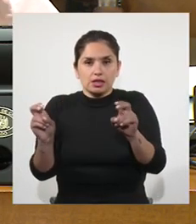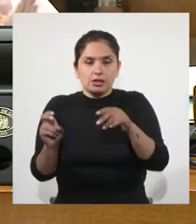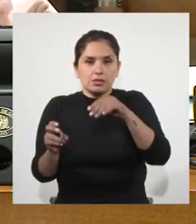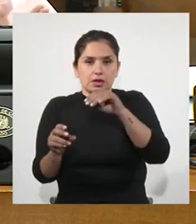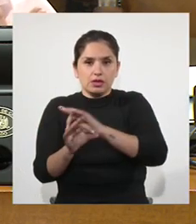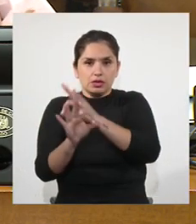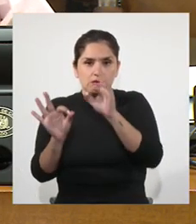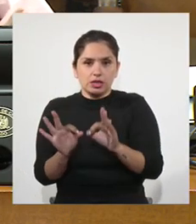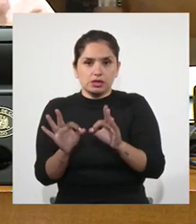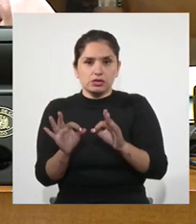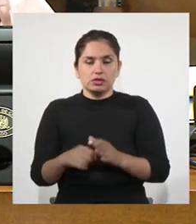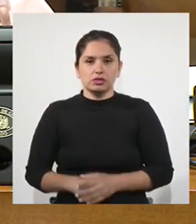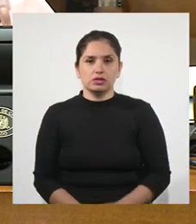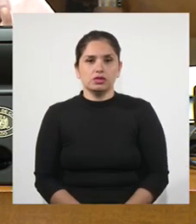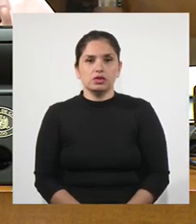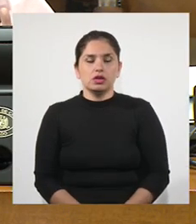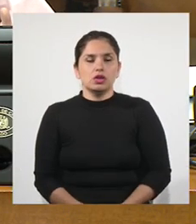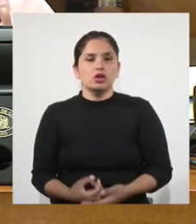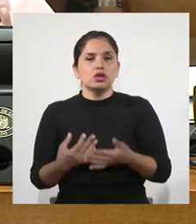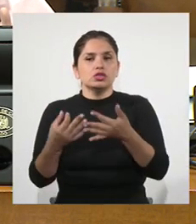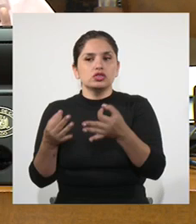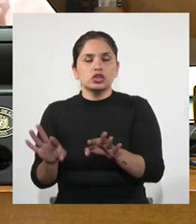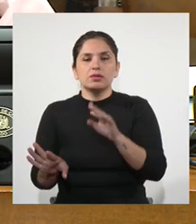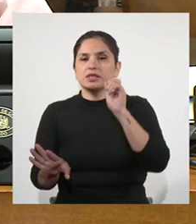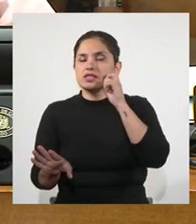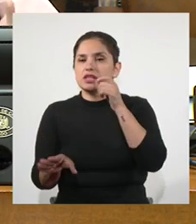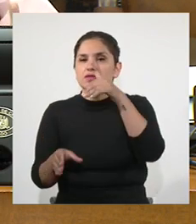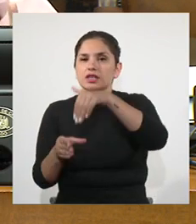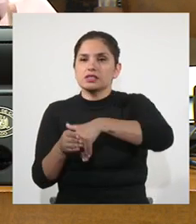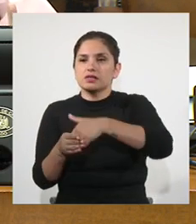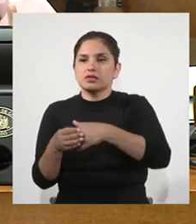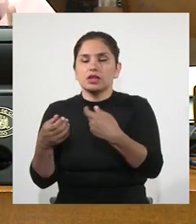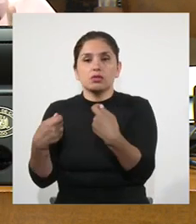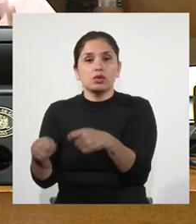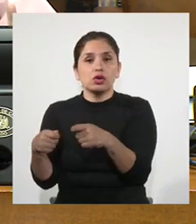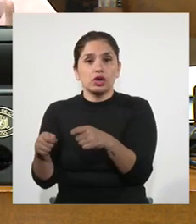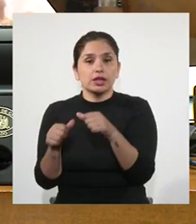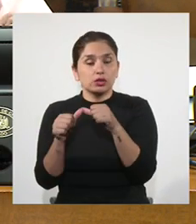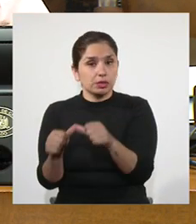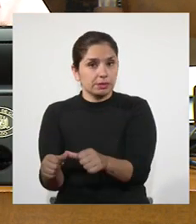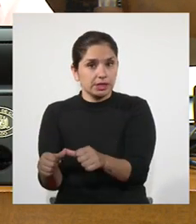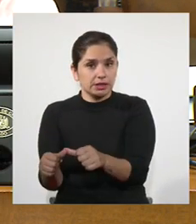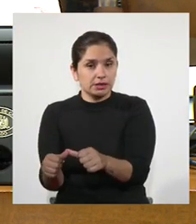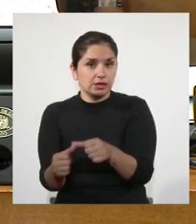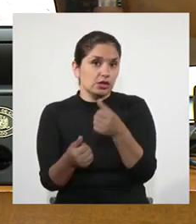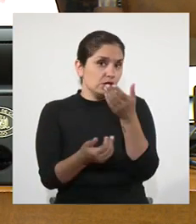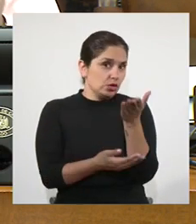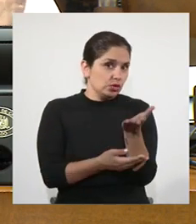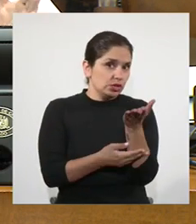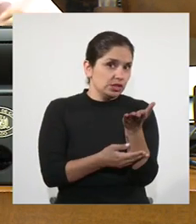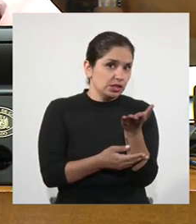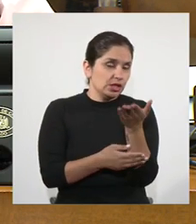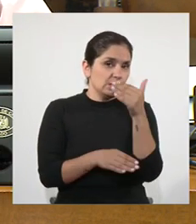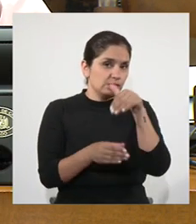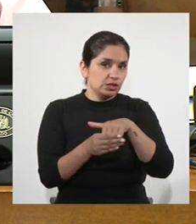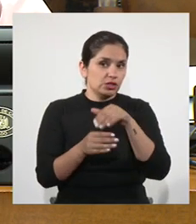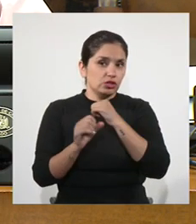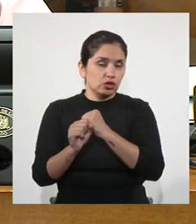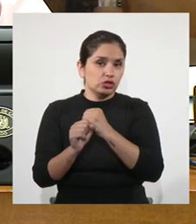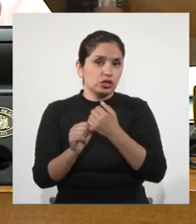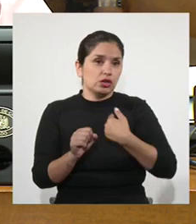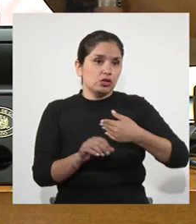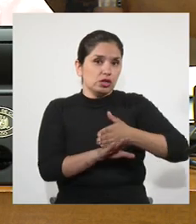se vota solo por los gastos permanentes. Se le mantiene solo los gastos permanentes. O sea, senador, usted estaría votando en contra de lo que acabamos de respaldar.